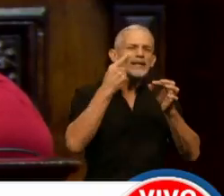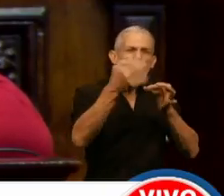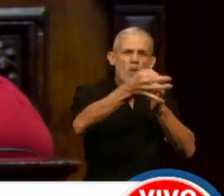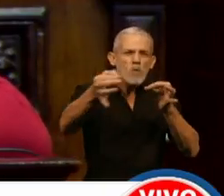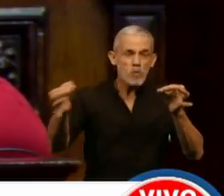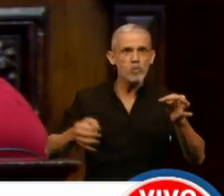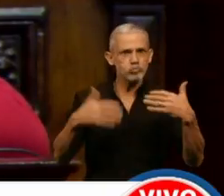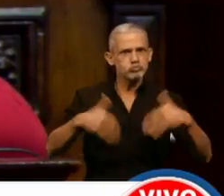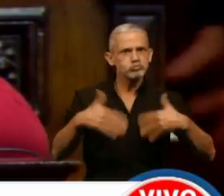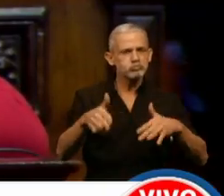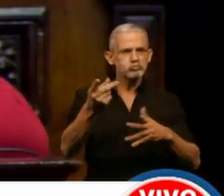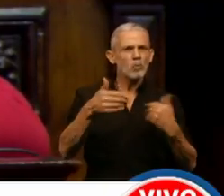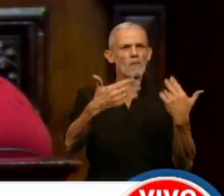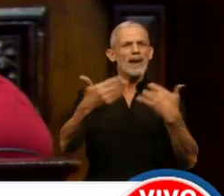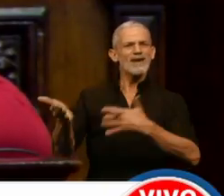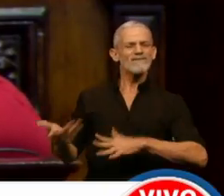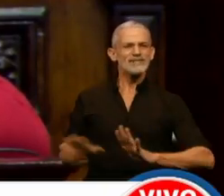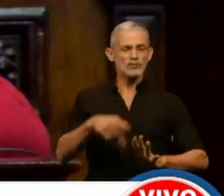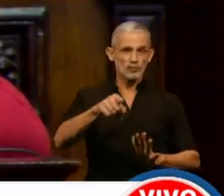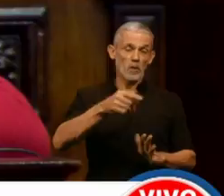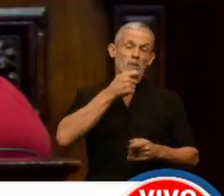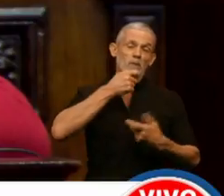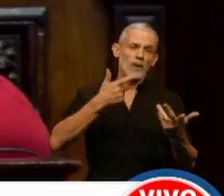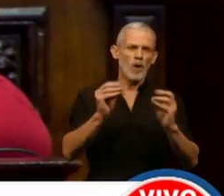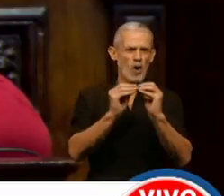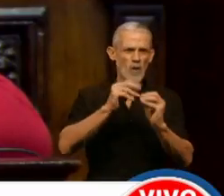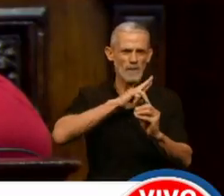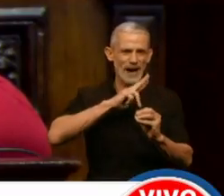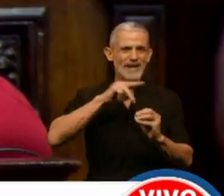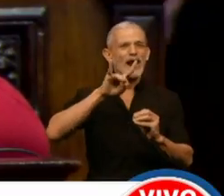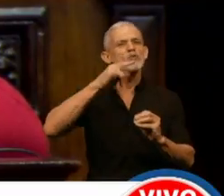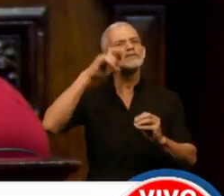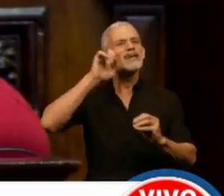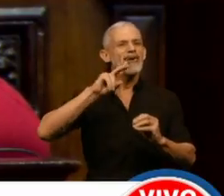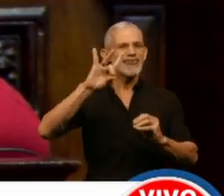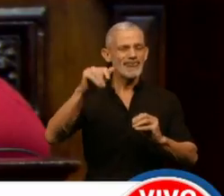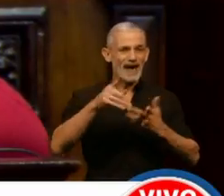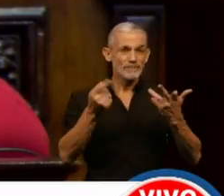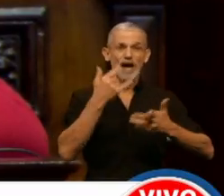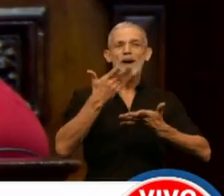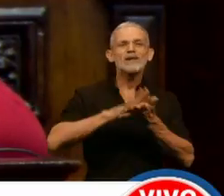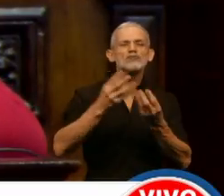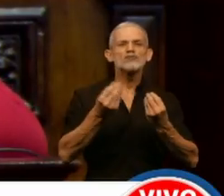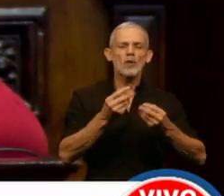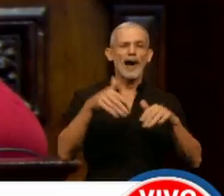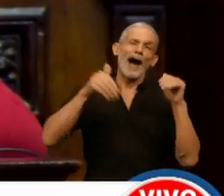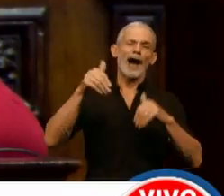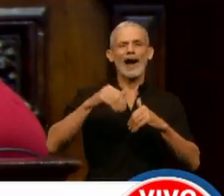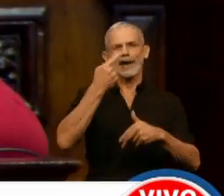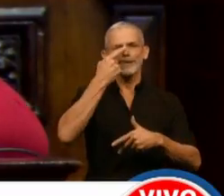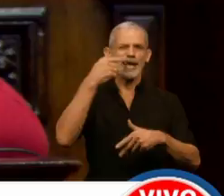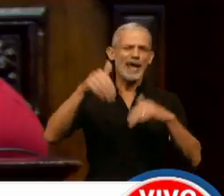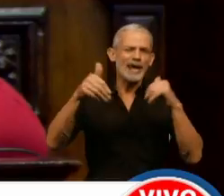se van a ver beneficiados tomando las palabras por ahí de mi compañera marie sauceda lo que digo cuando hablan de medidas electoralistas